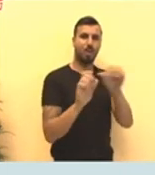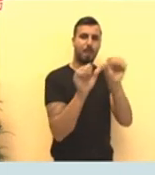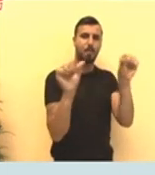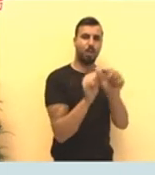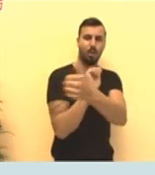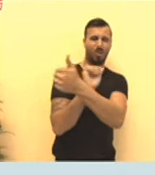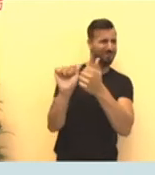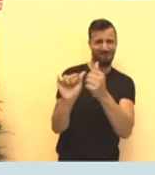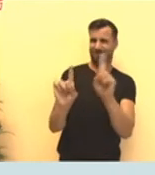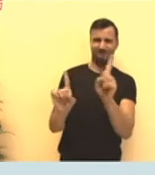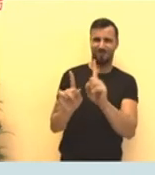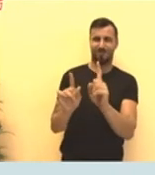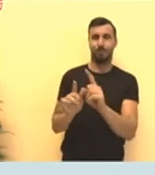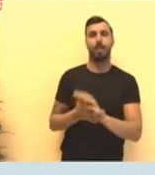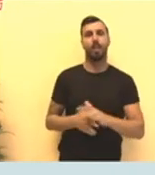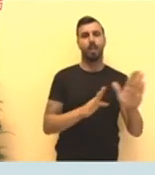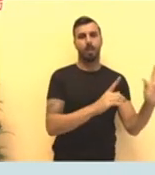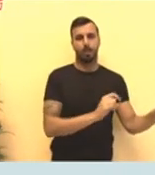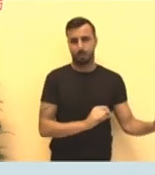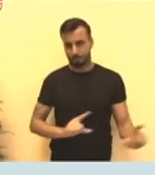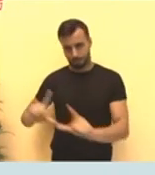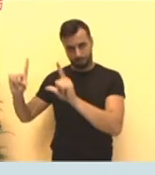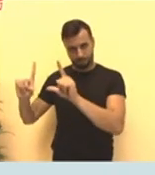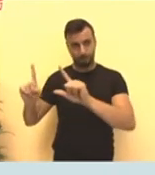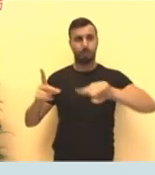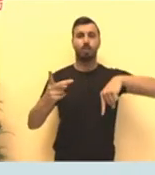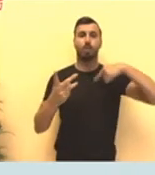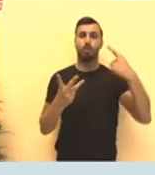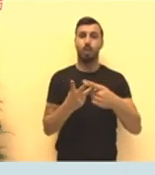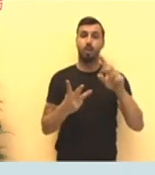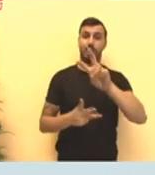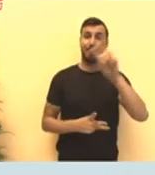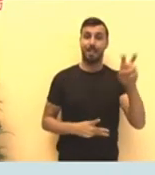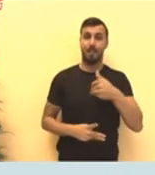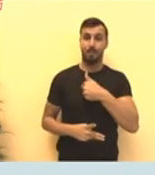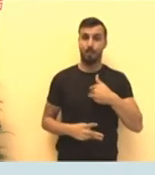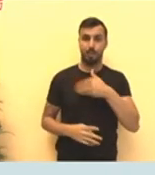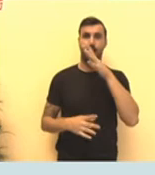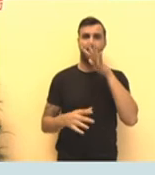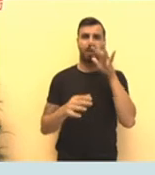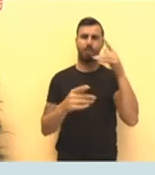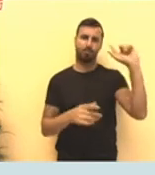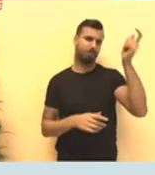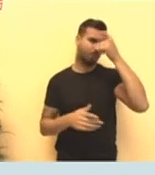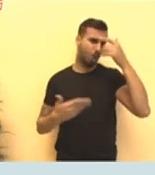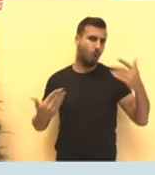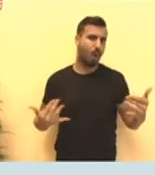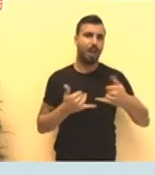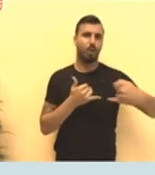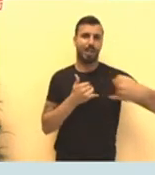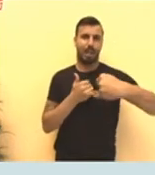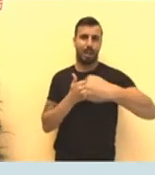Pasa, porfa. A partir del concepto de diversidad, hay que determinar cuáles son los ejes fundamentales sobre los